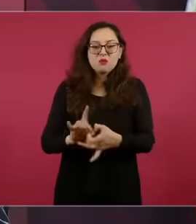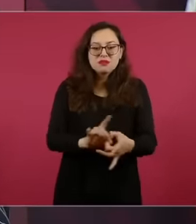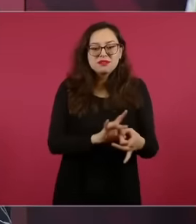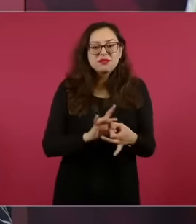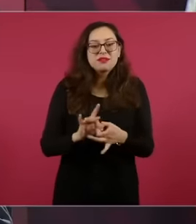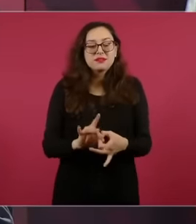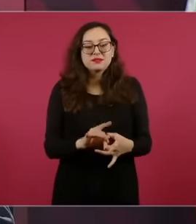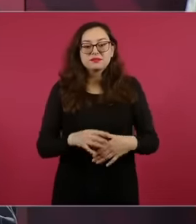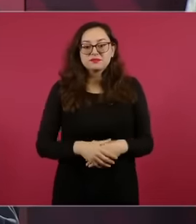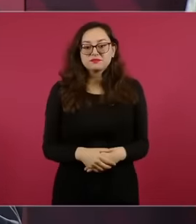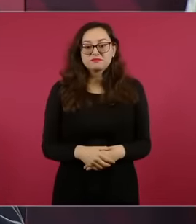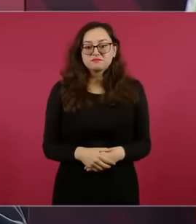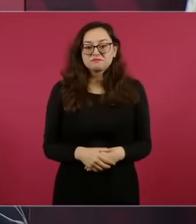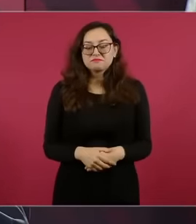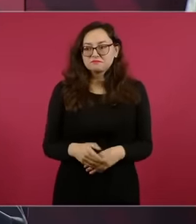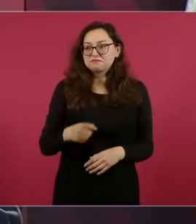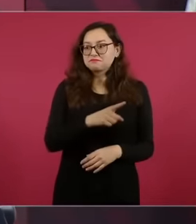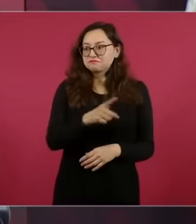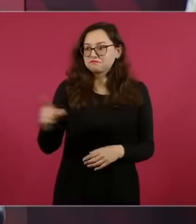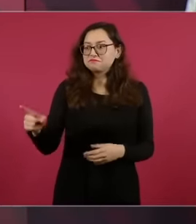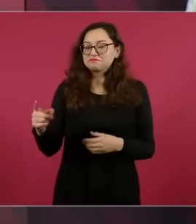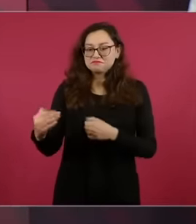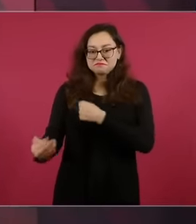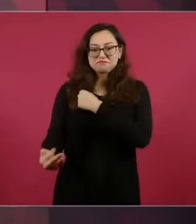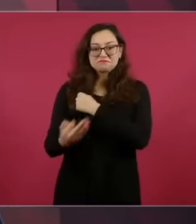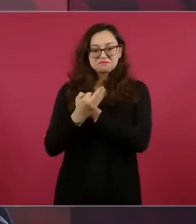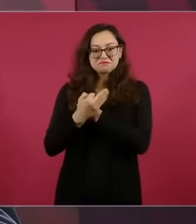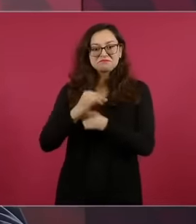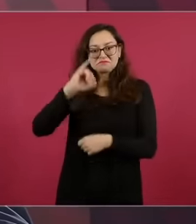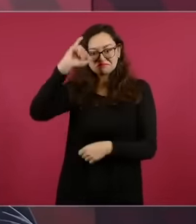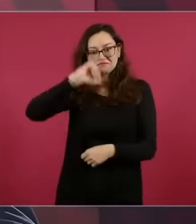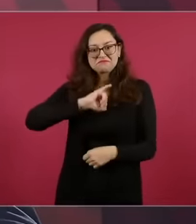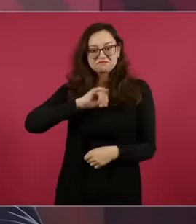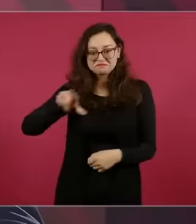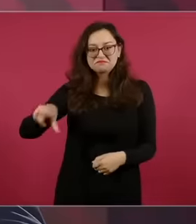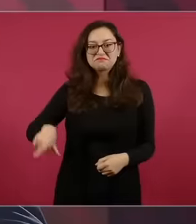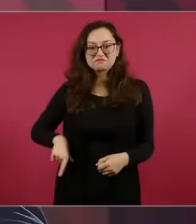Bueno, me permitieron. Bueno, hasta